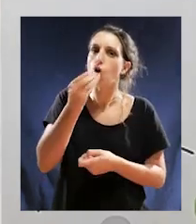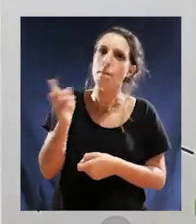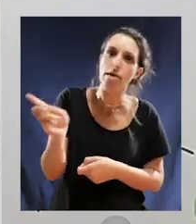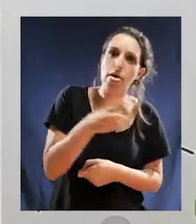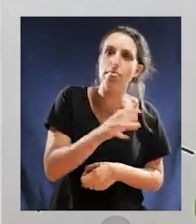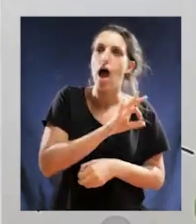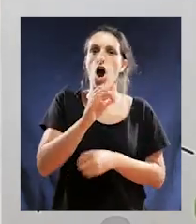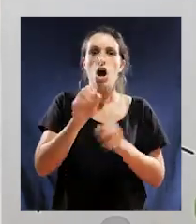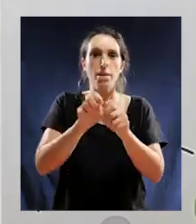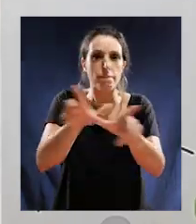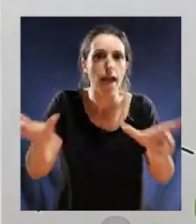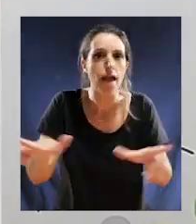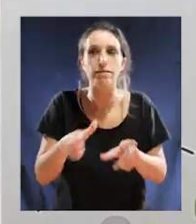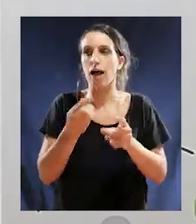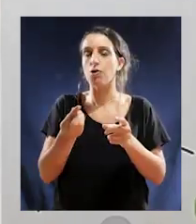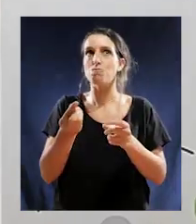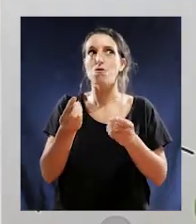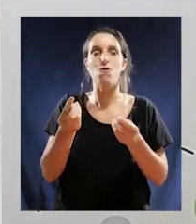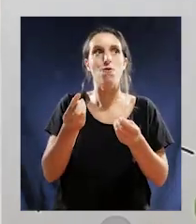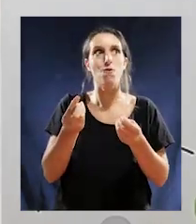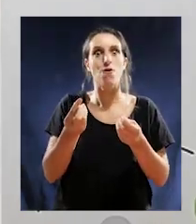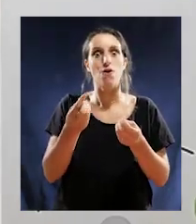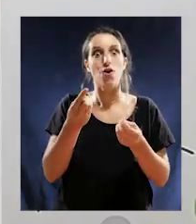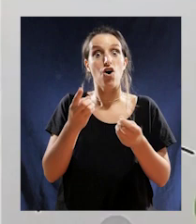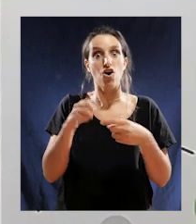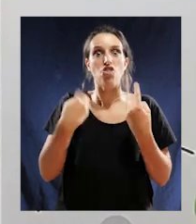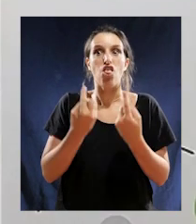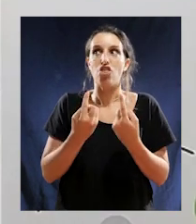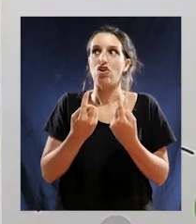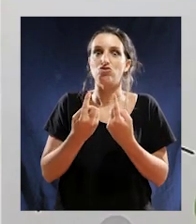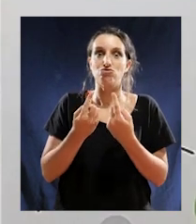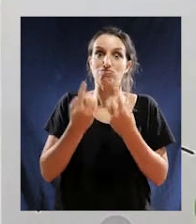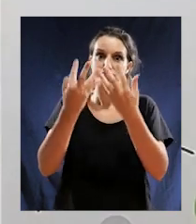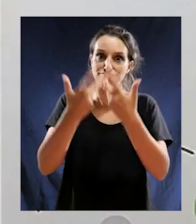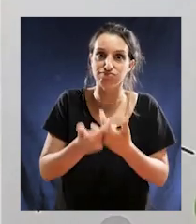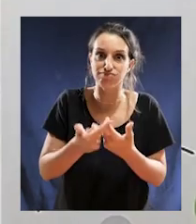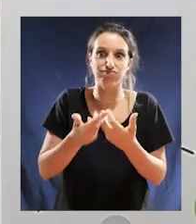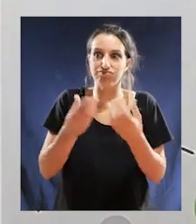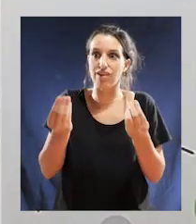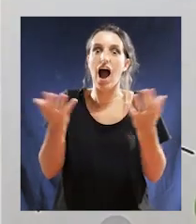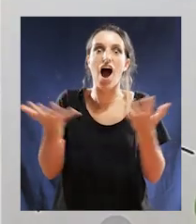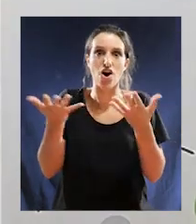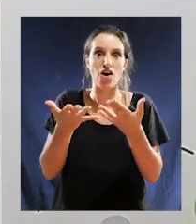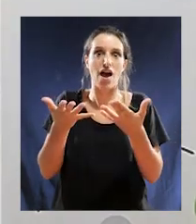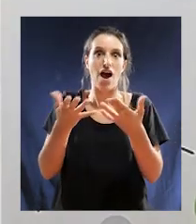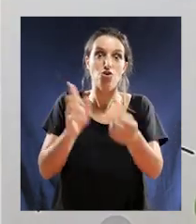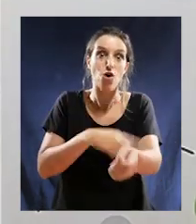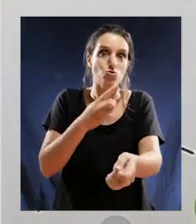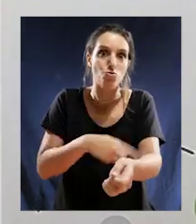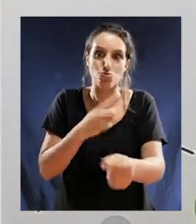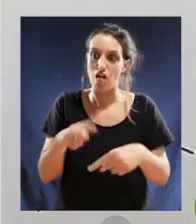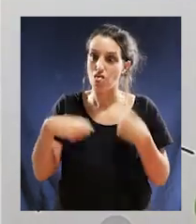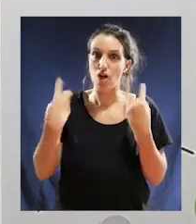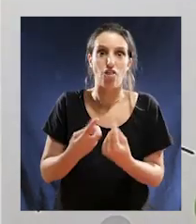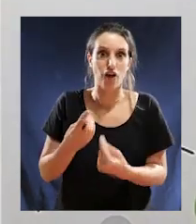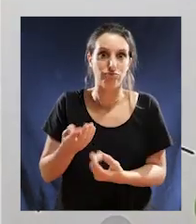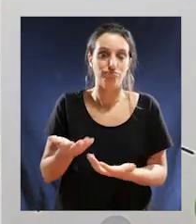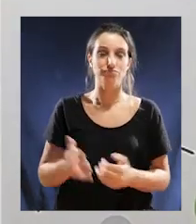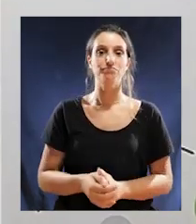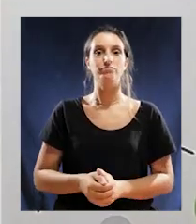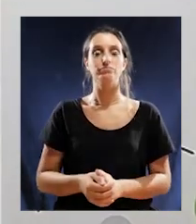poco lo que lo que nos toca vivir en estos días y se nos ocurre que un modo de